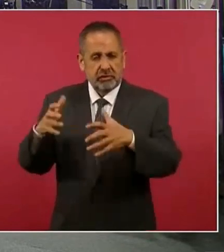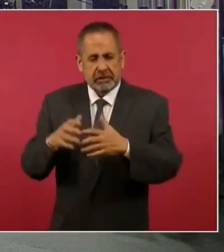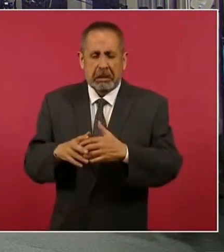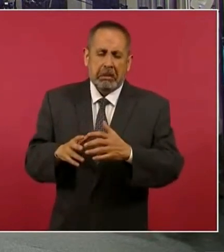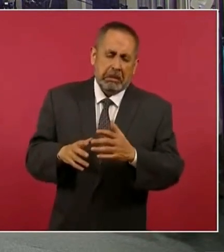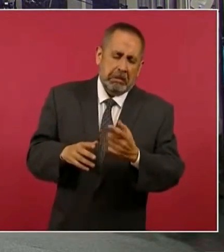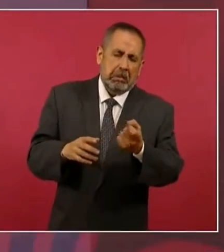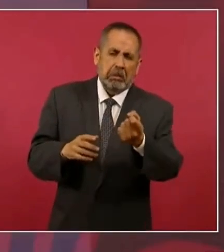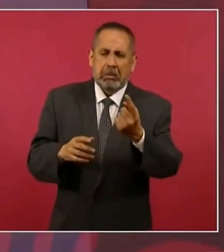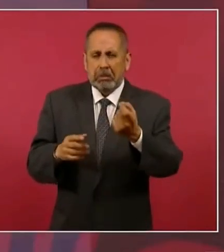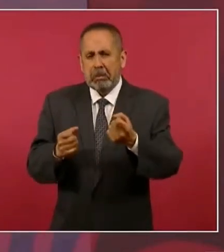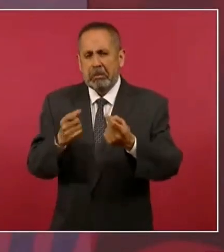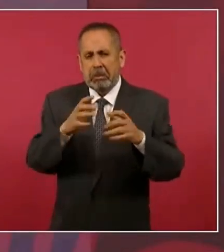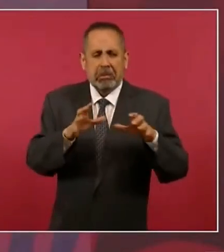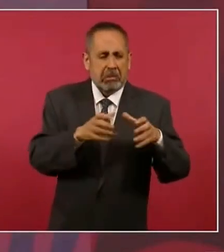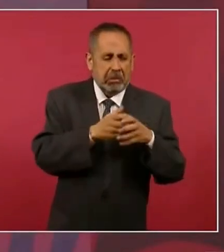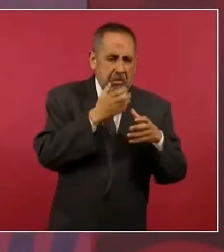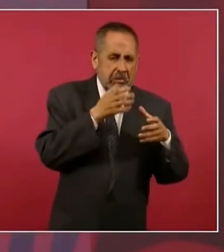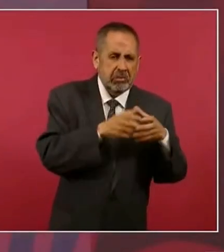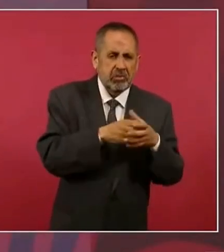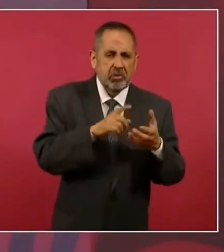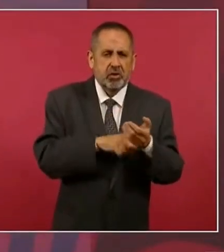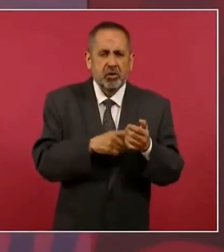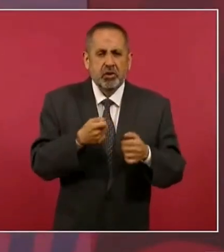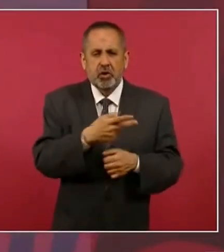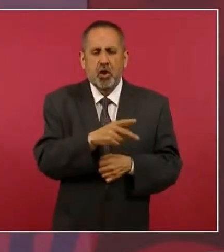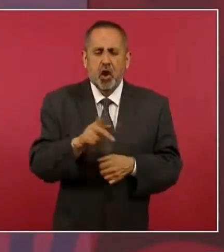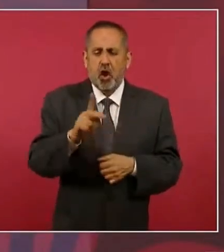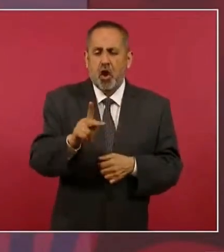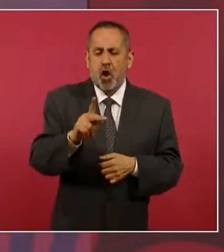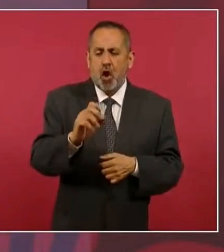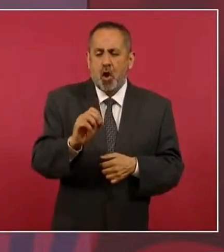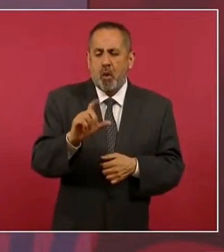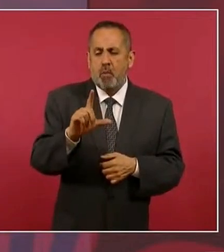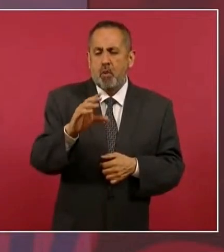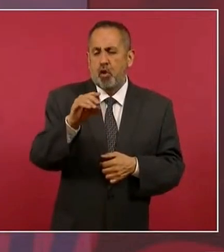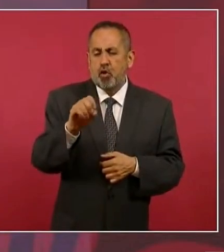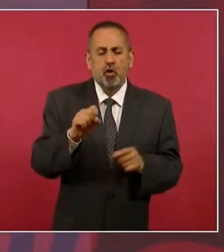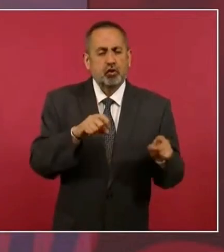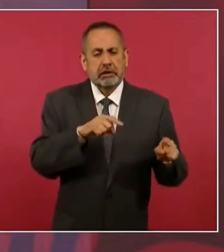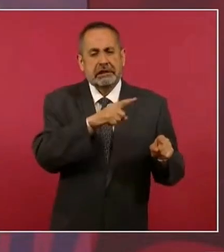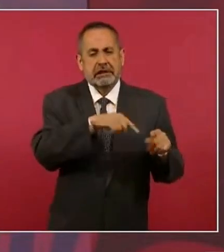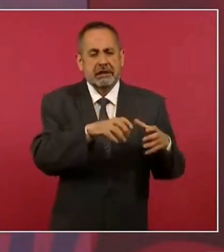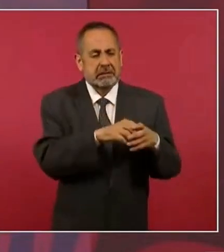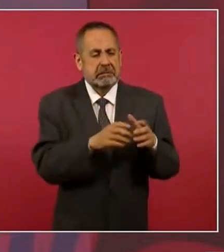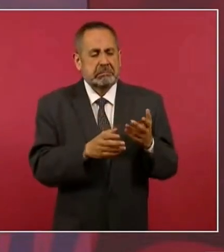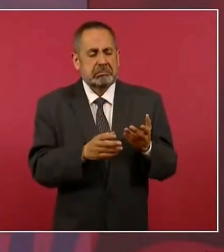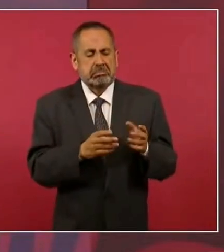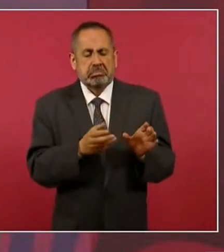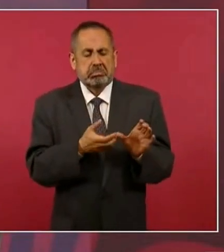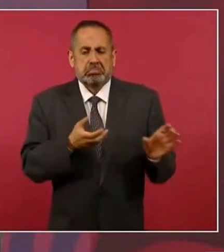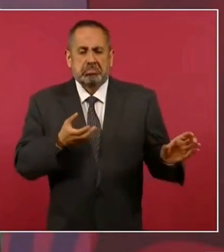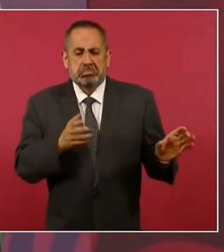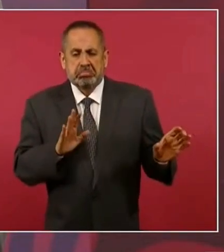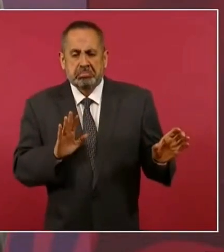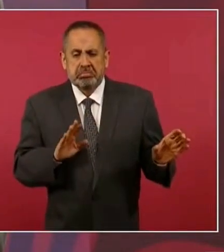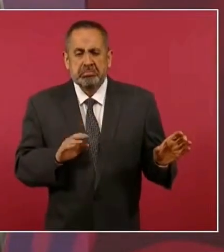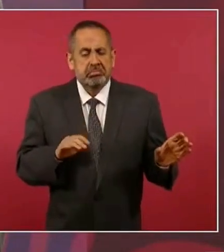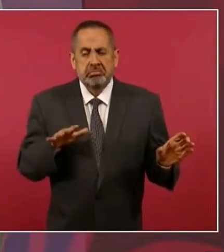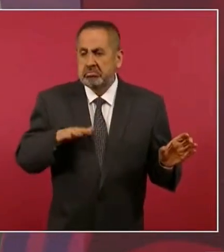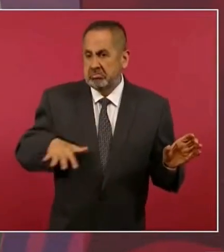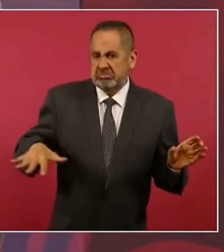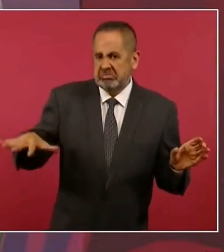habían unos conservadores llamados los polcos, que fueron los únicos